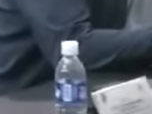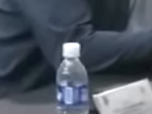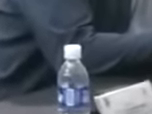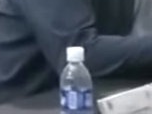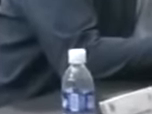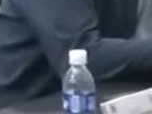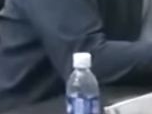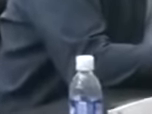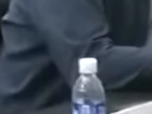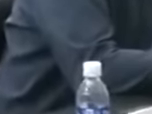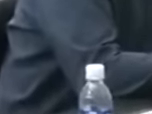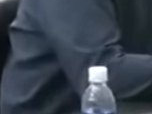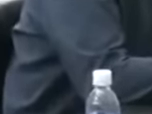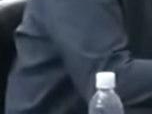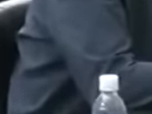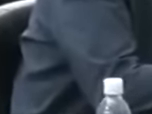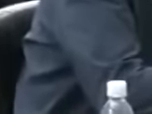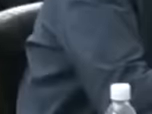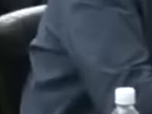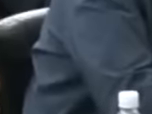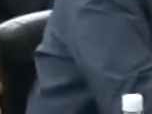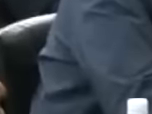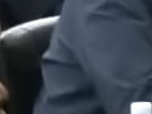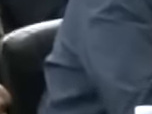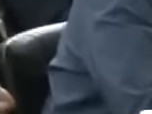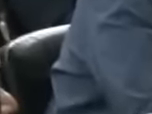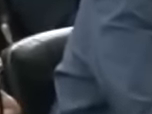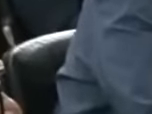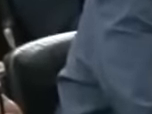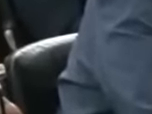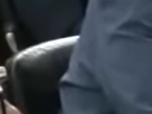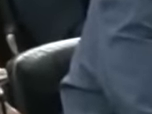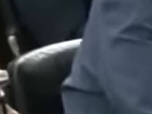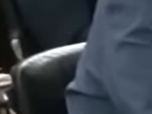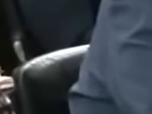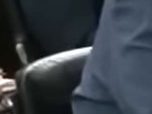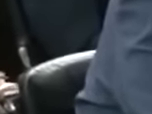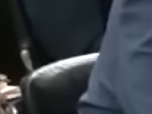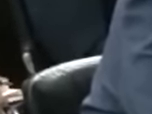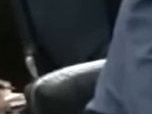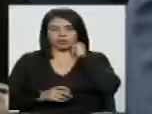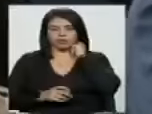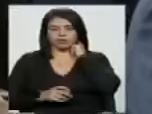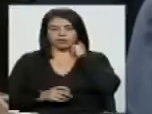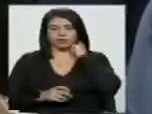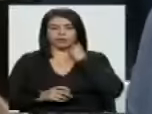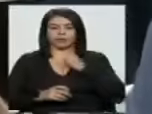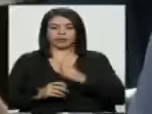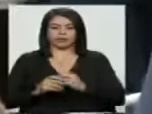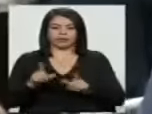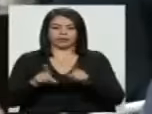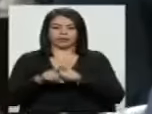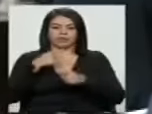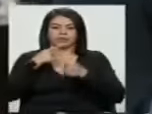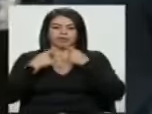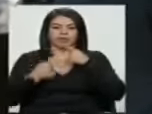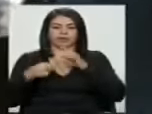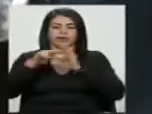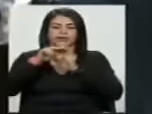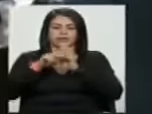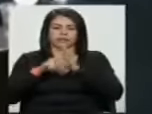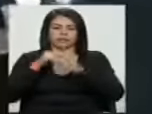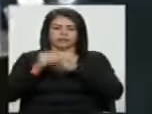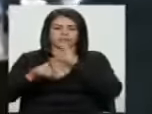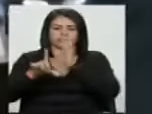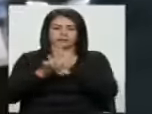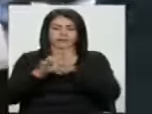se halla en el lugar donde esté situada su dirección o administración, salvo lo que dispongan sus estatutos o